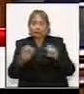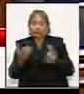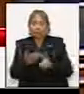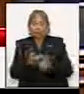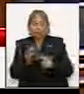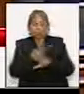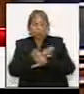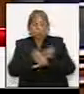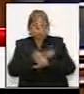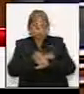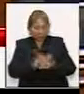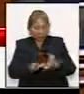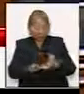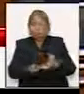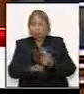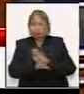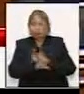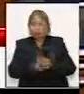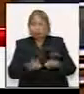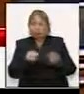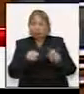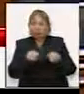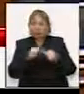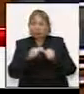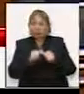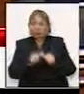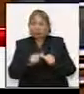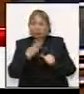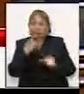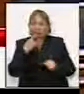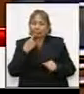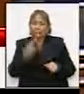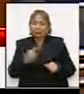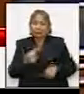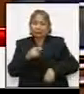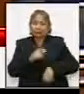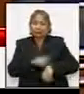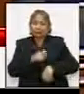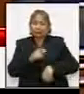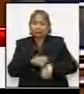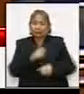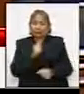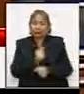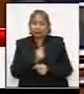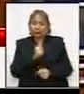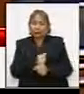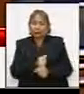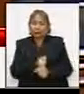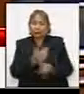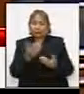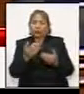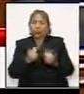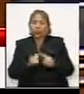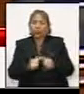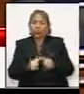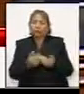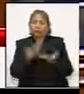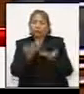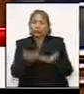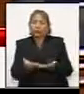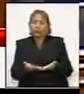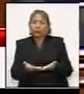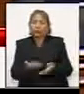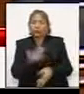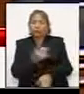Acá es la meritocracia, acá debe ser el tiempo del trabajo que vienen dando a nuestras